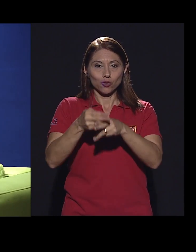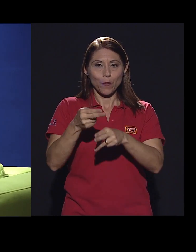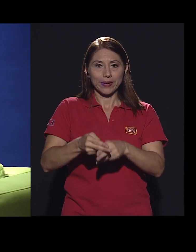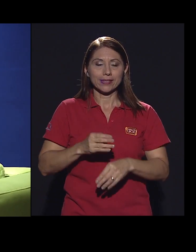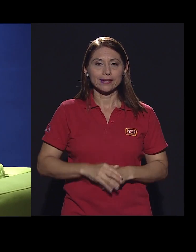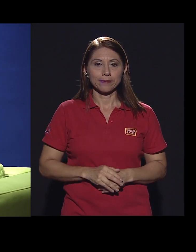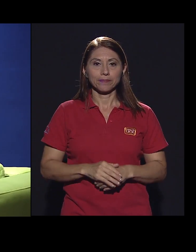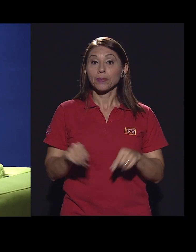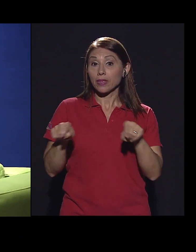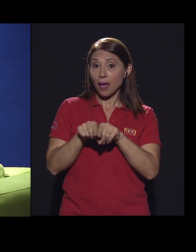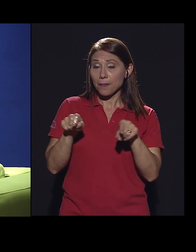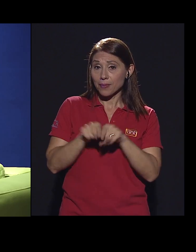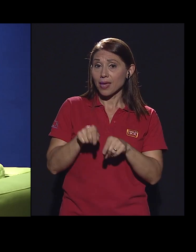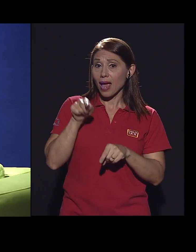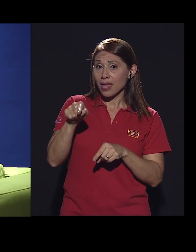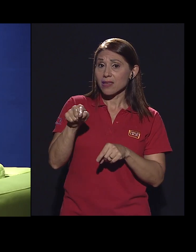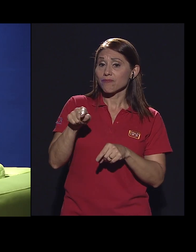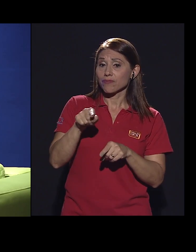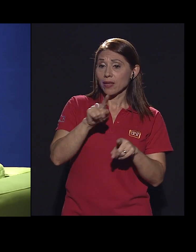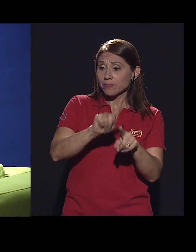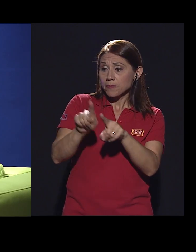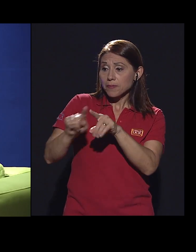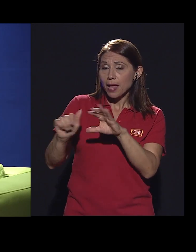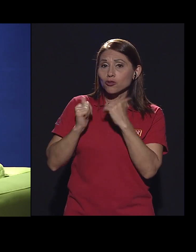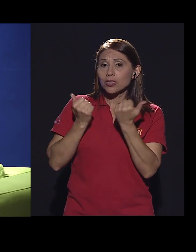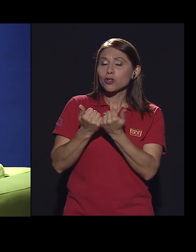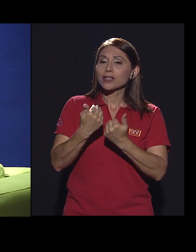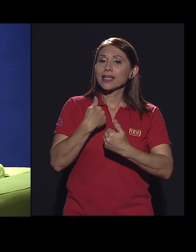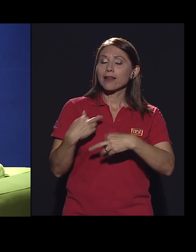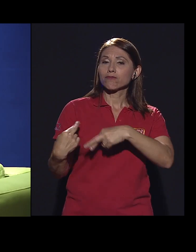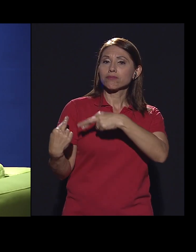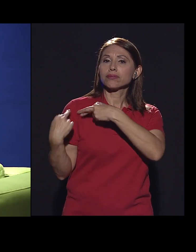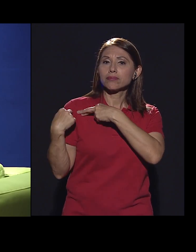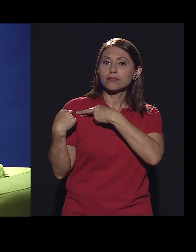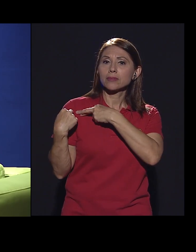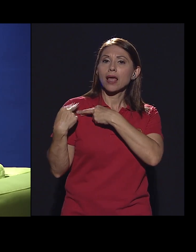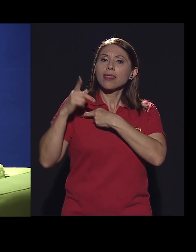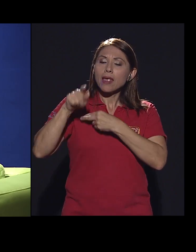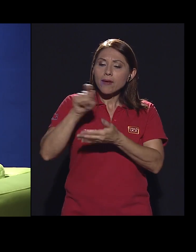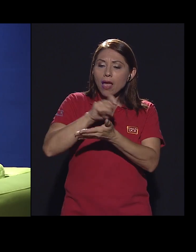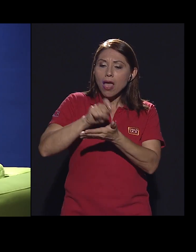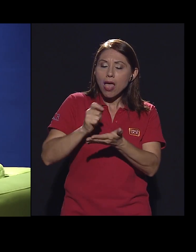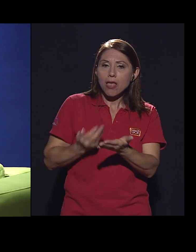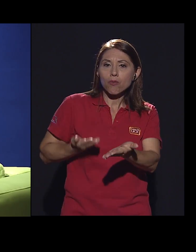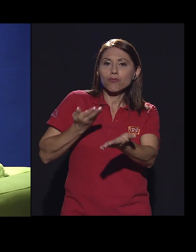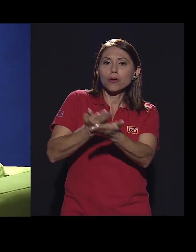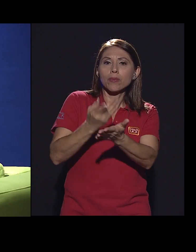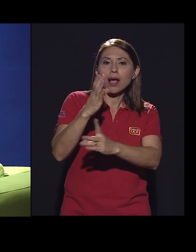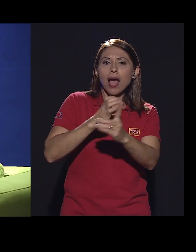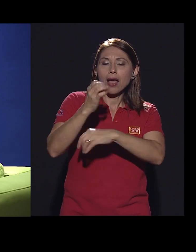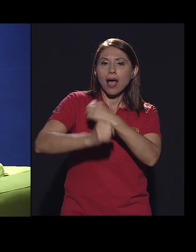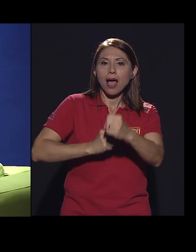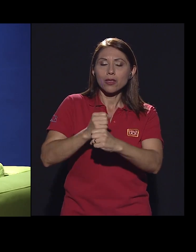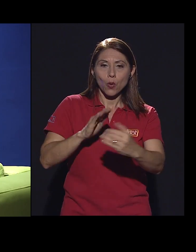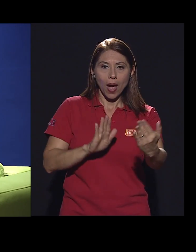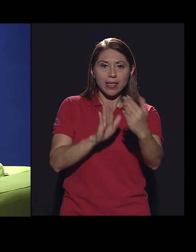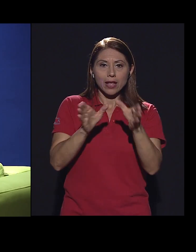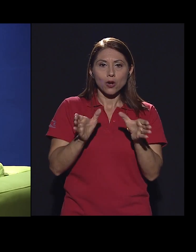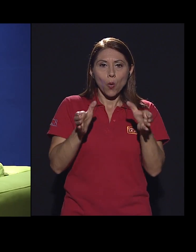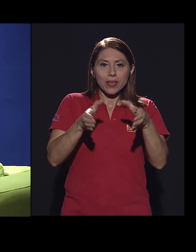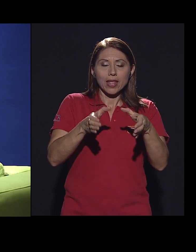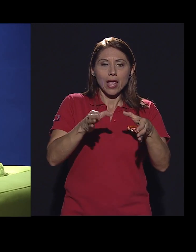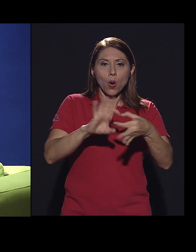hay una responsabilidad de estas asociaciones de presentar reportes anualmente ante el Comité Olímpico,